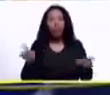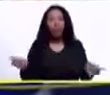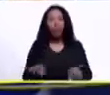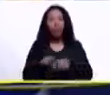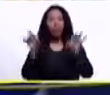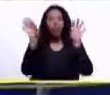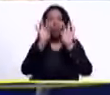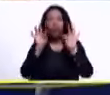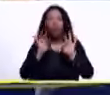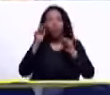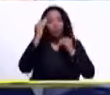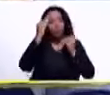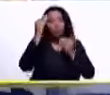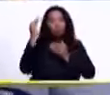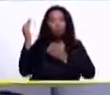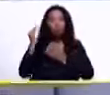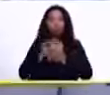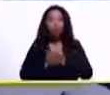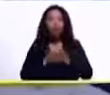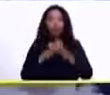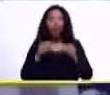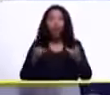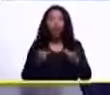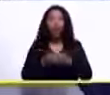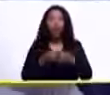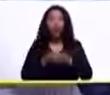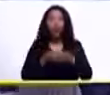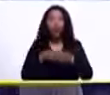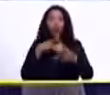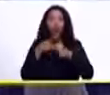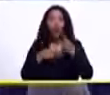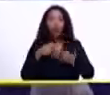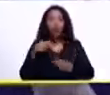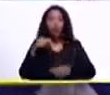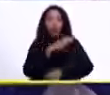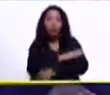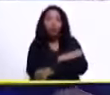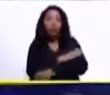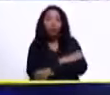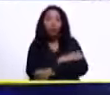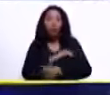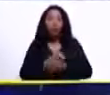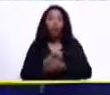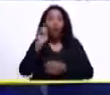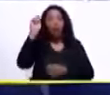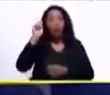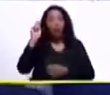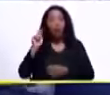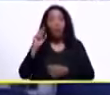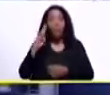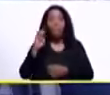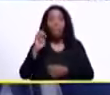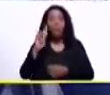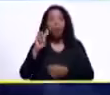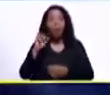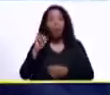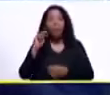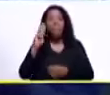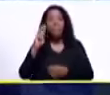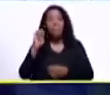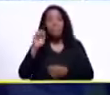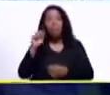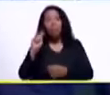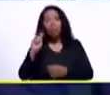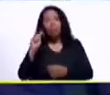Igualmente, bueno, saludo a todos los sectores y partidos políticos de la oposición, al diputado Bernabé Gutiérrez, secretario general